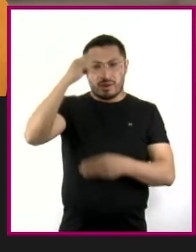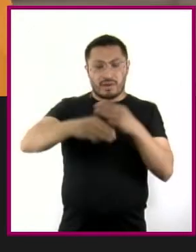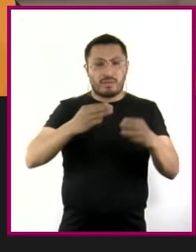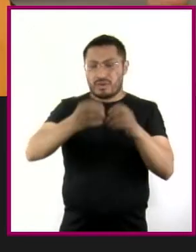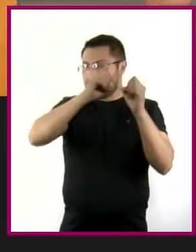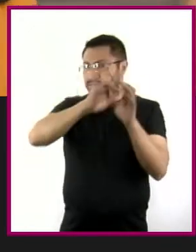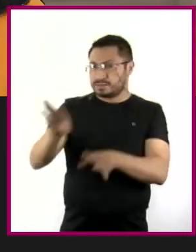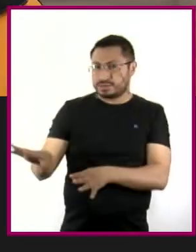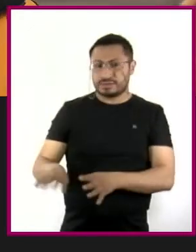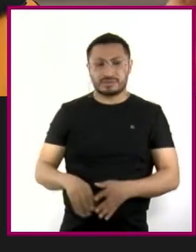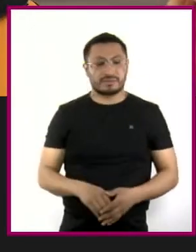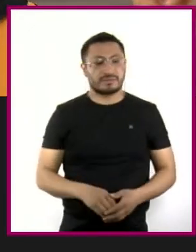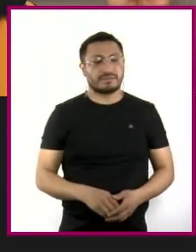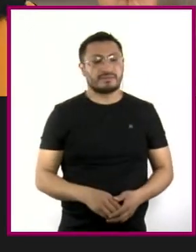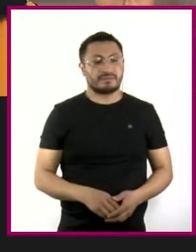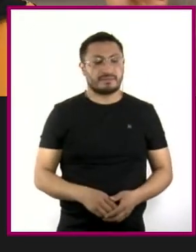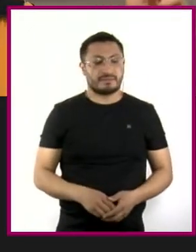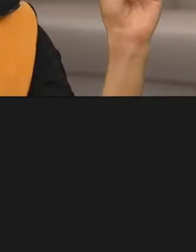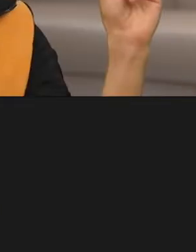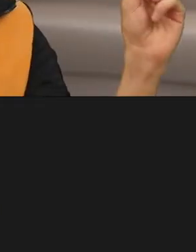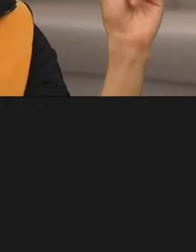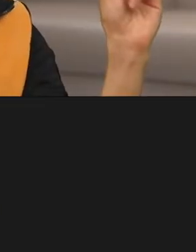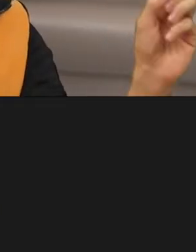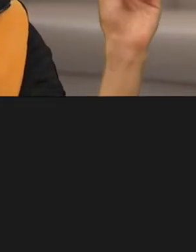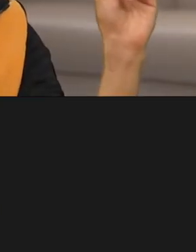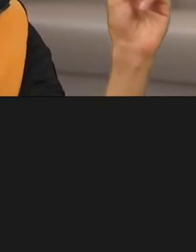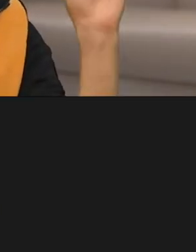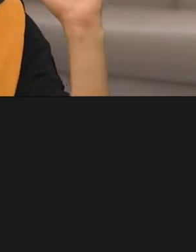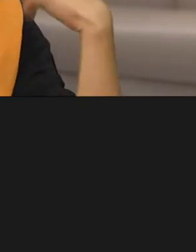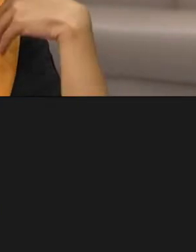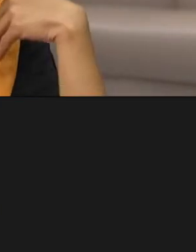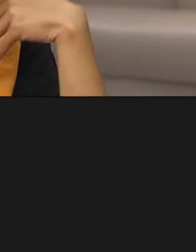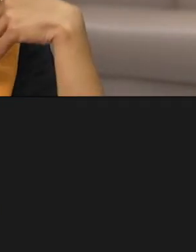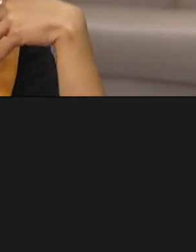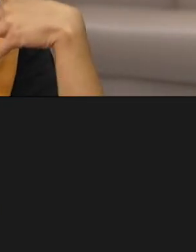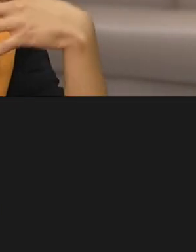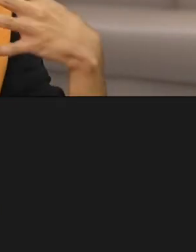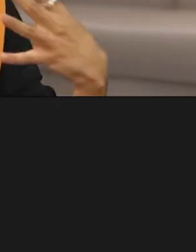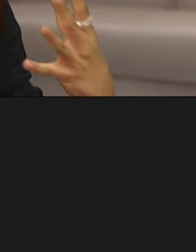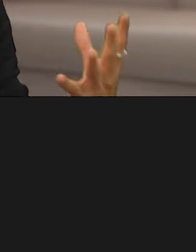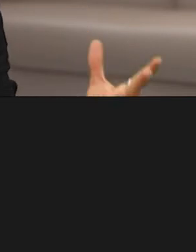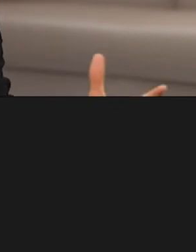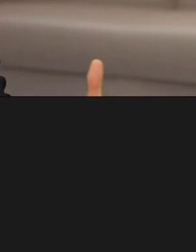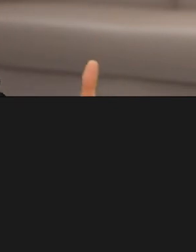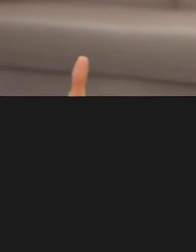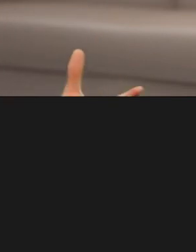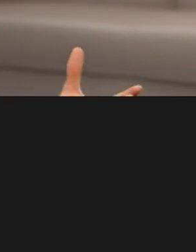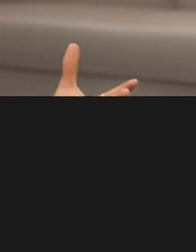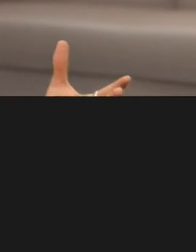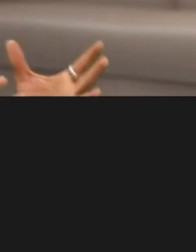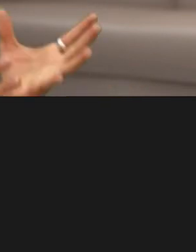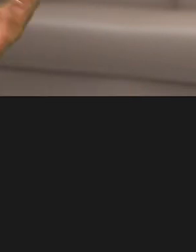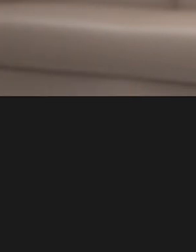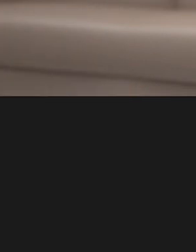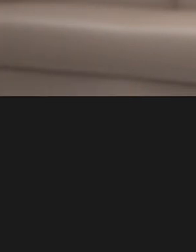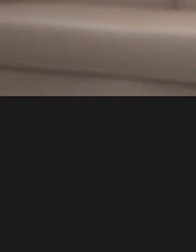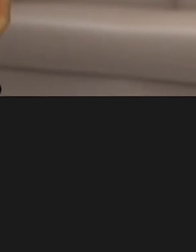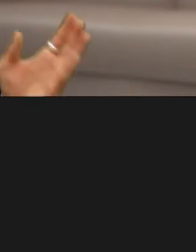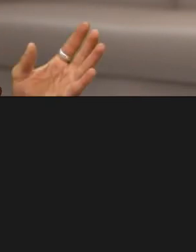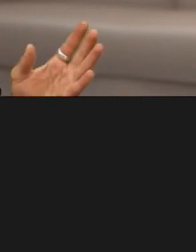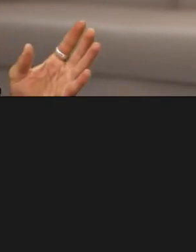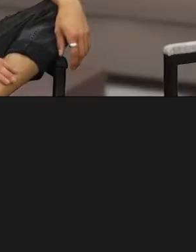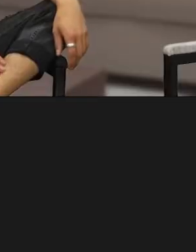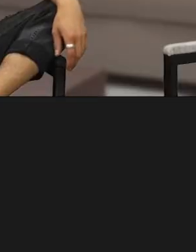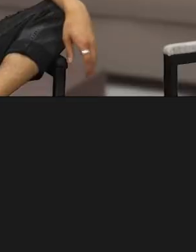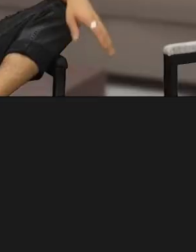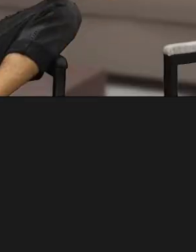Imagínate que paso tanto tiempo sentado jugando que mi cuerpo comienza a perder sus capacidades y cada vez estoy